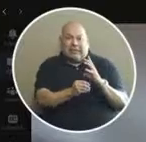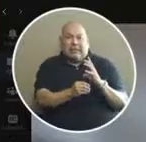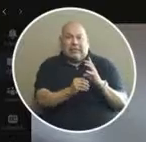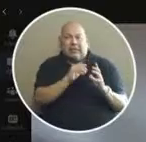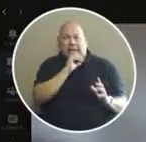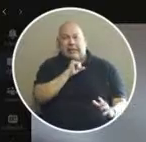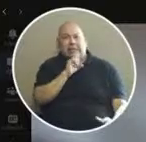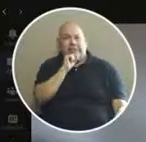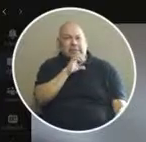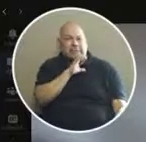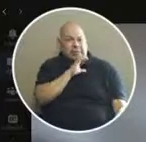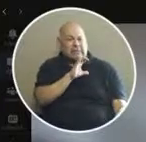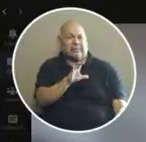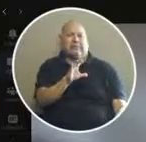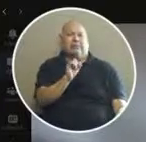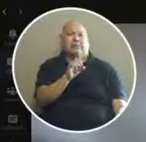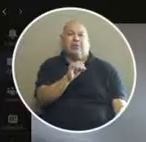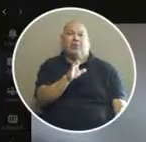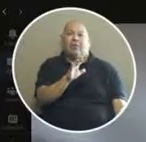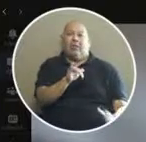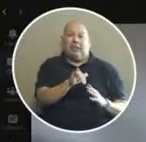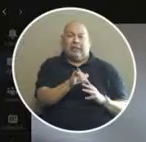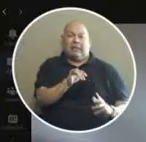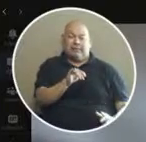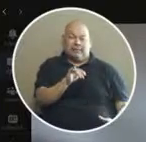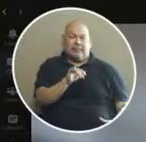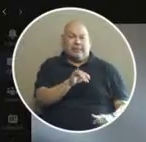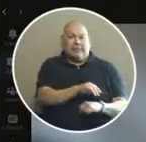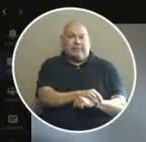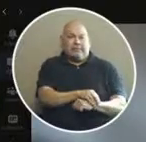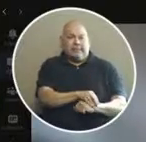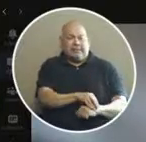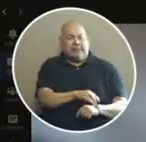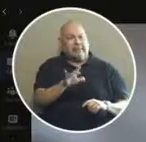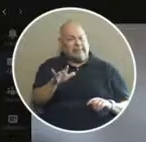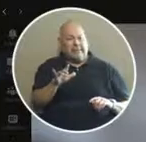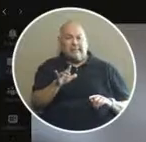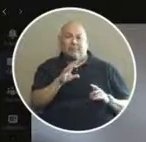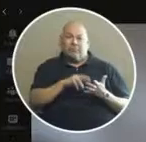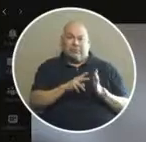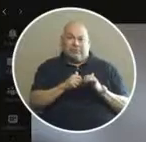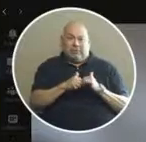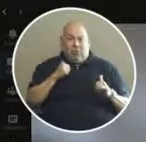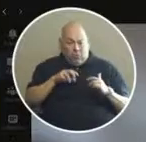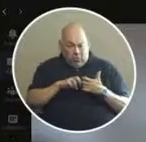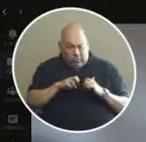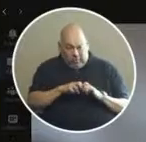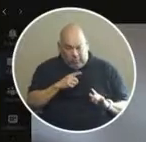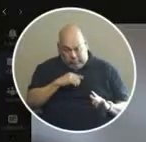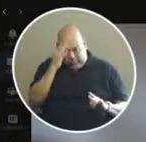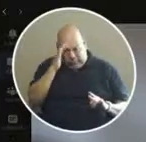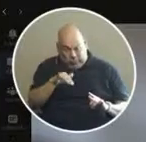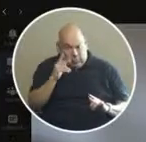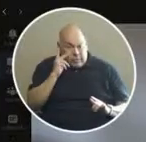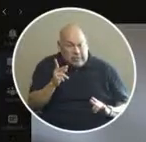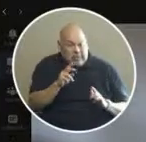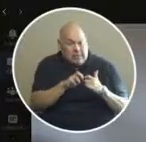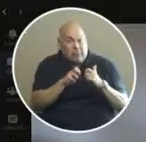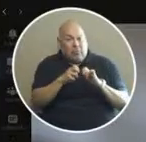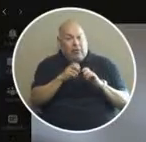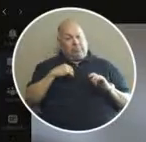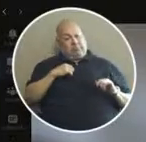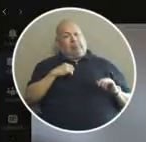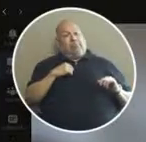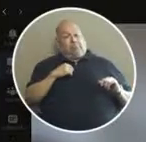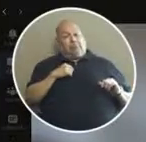edad mayor de 60. Eso es nuestra manera de evitar un problema. Como les digo, cuando nosotros vemos un problema,